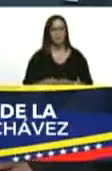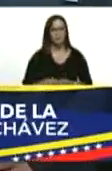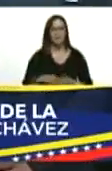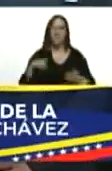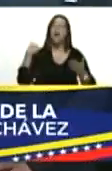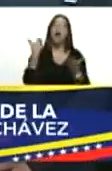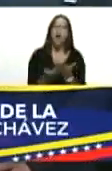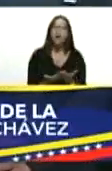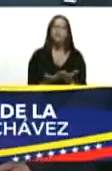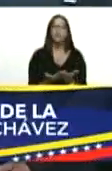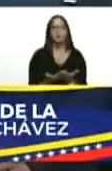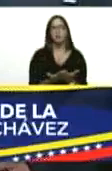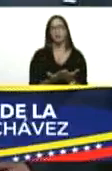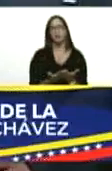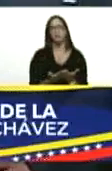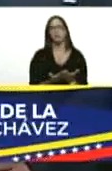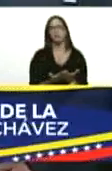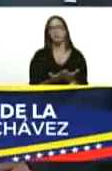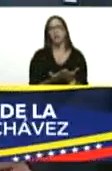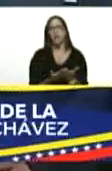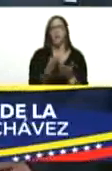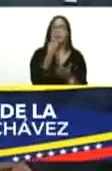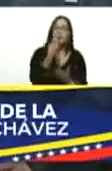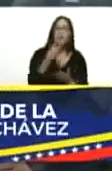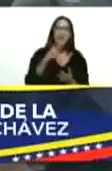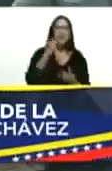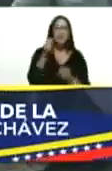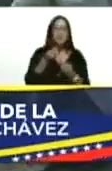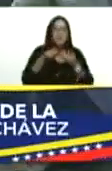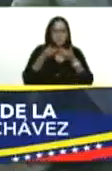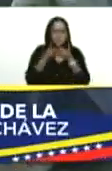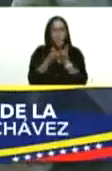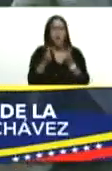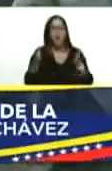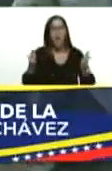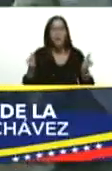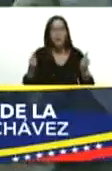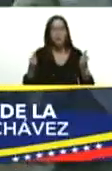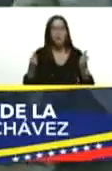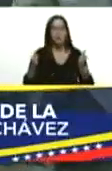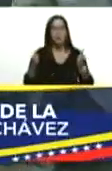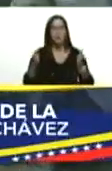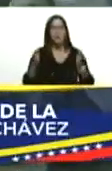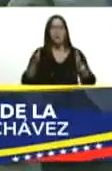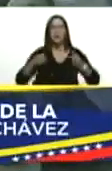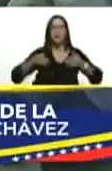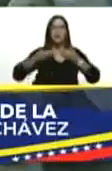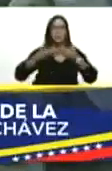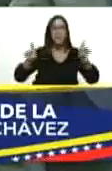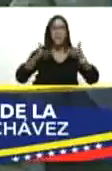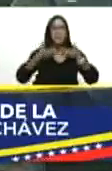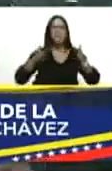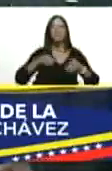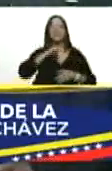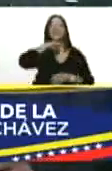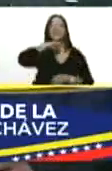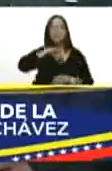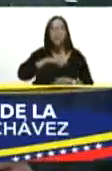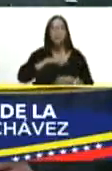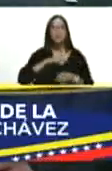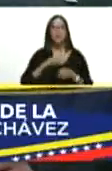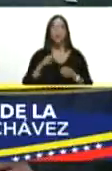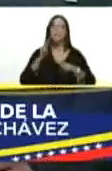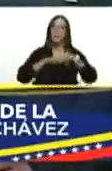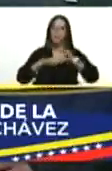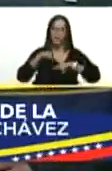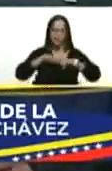hasta tanto ver cómo se abren las grandes compuertas de la historia para